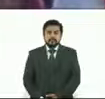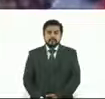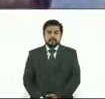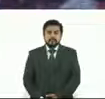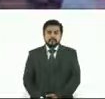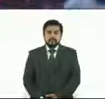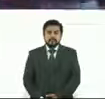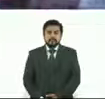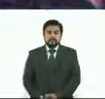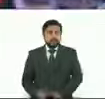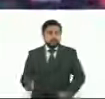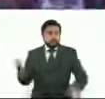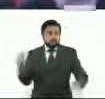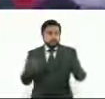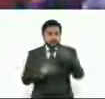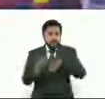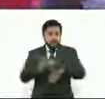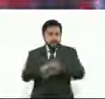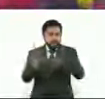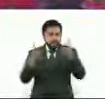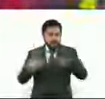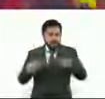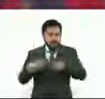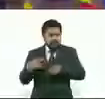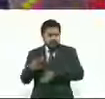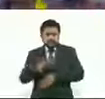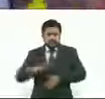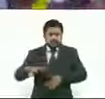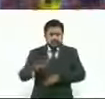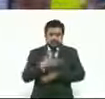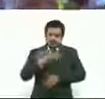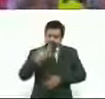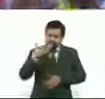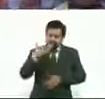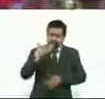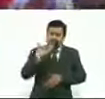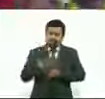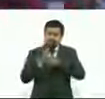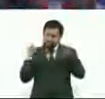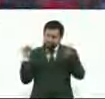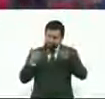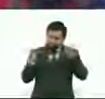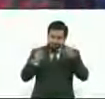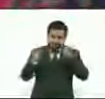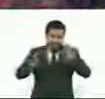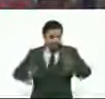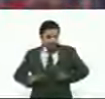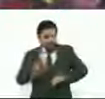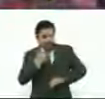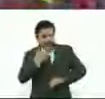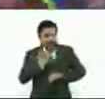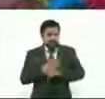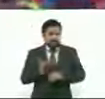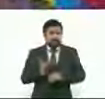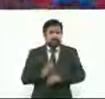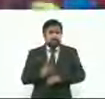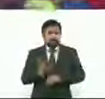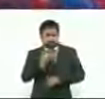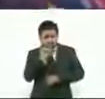Con toda la actitud de maratonista. Recuerda que corredores hay muchos, pero maratonistas hay